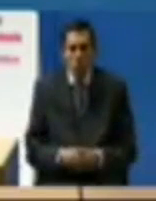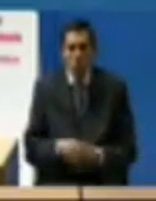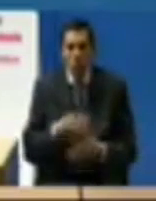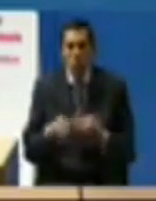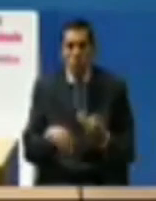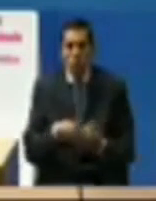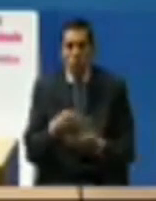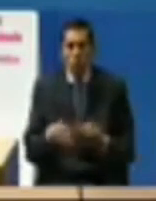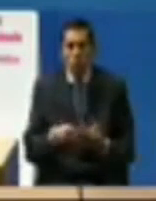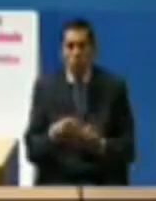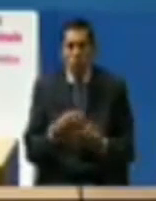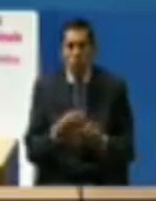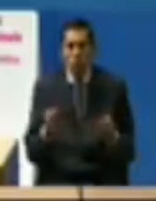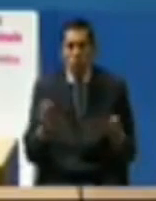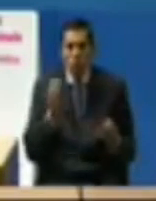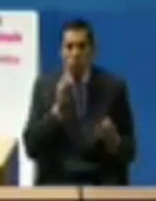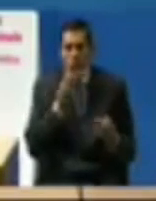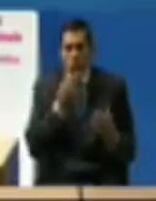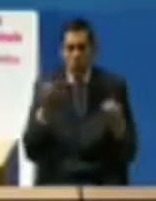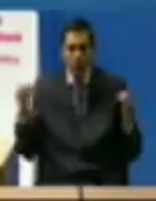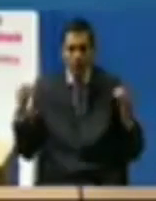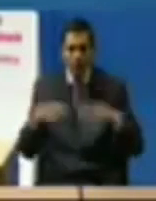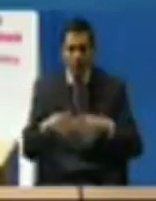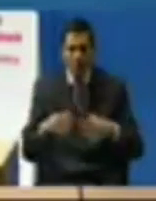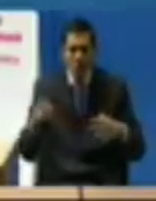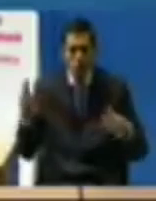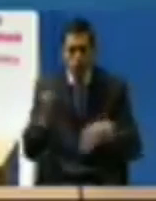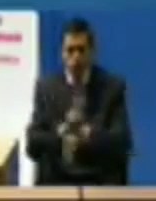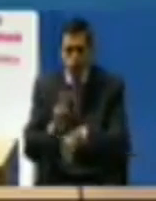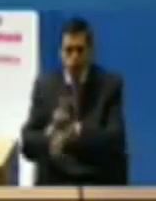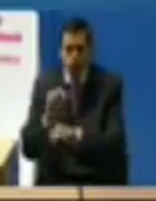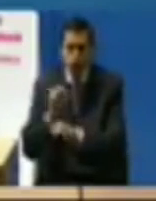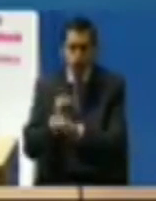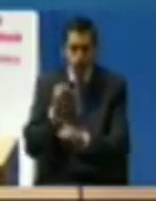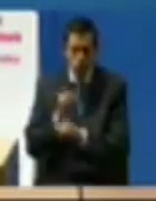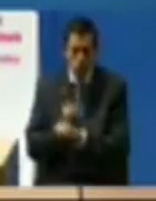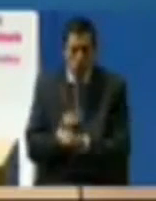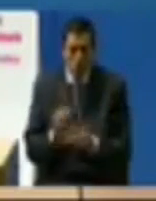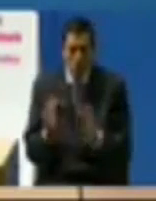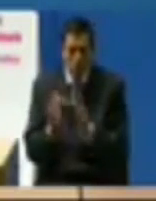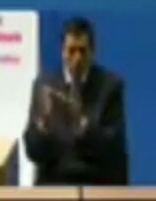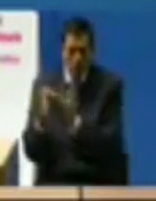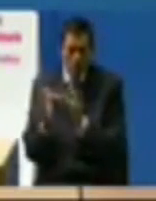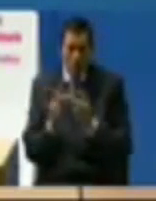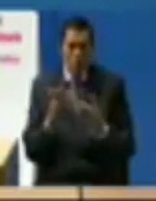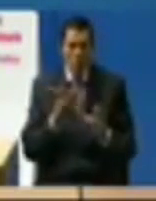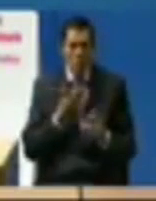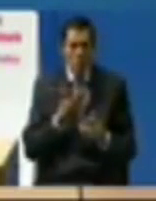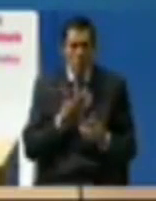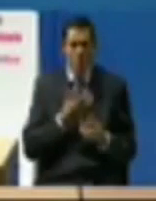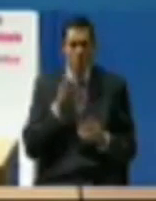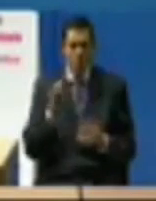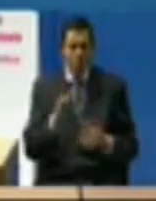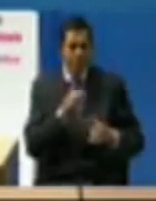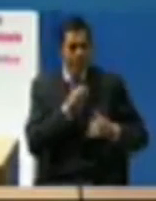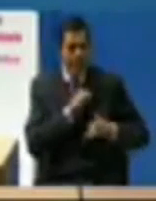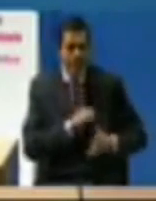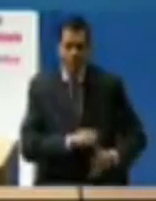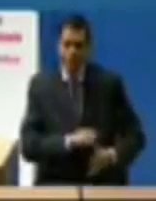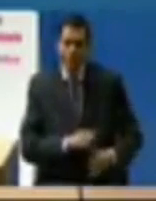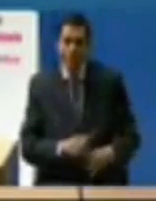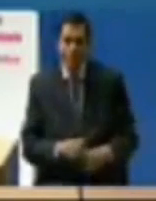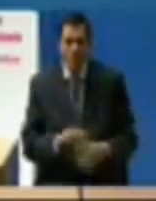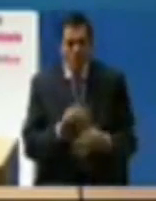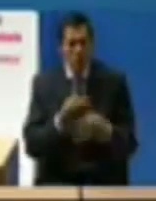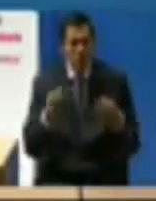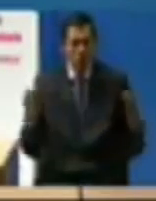que estamos el día de hoy aquí, los que nos están viendo a través de la red, tenemos ese compromiso de difundir esta información